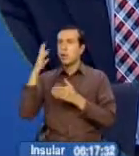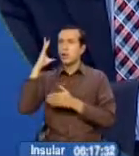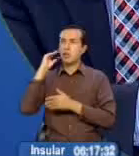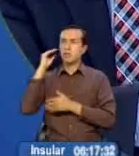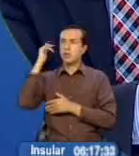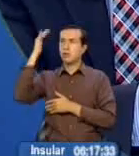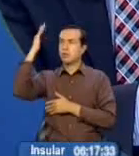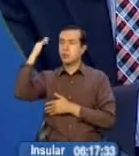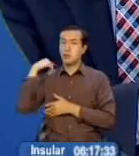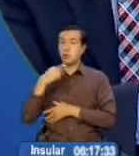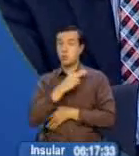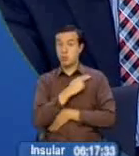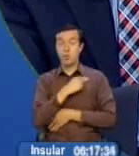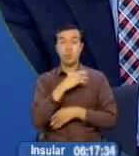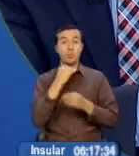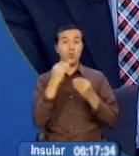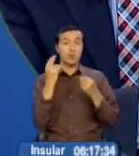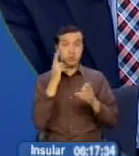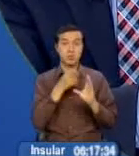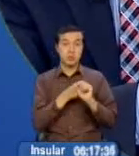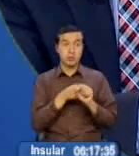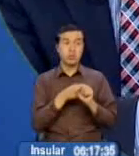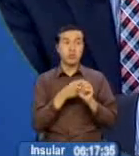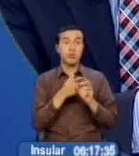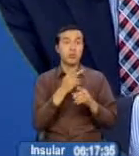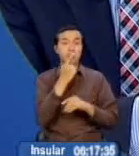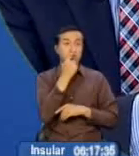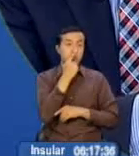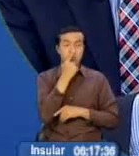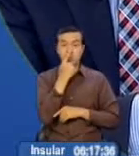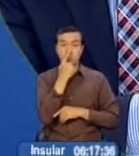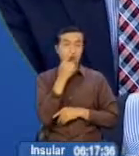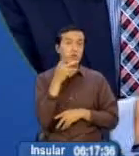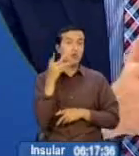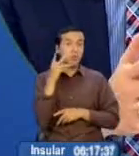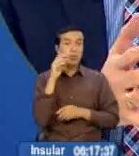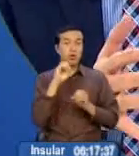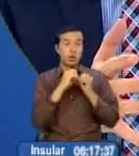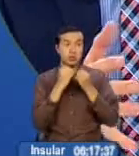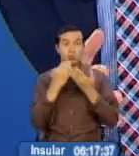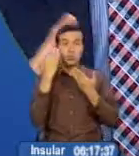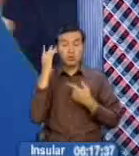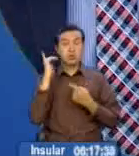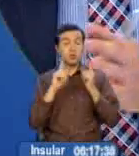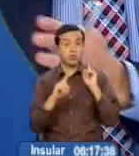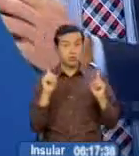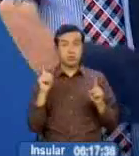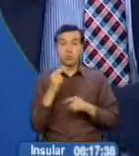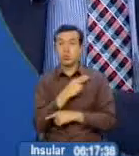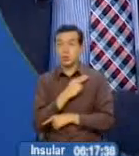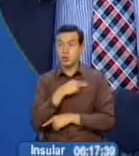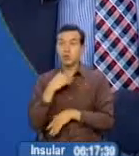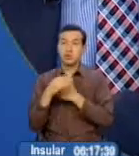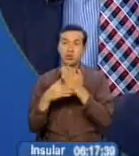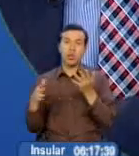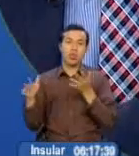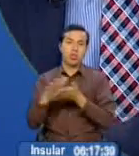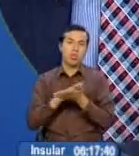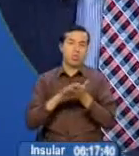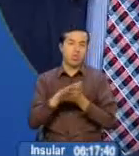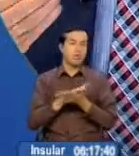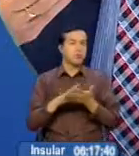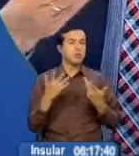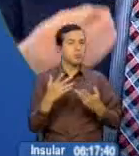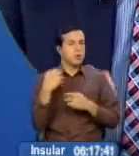que también ha habido mucha participación, pero con intereses creados, y por tanto la universidad terminó colapsando.